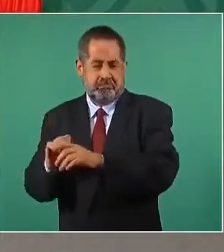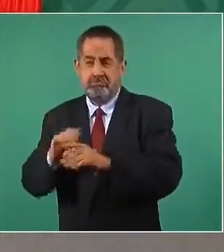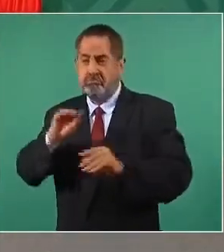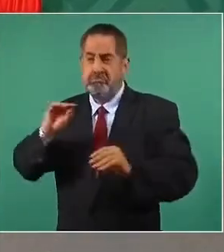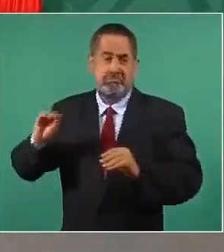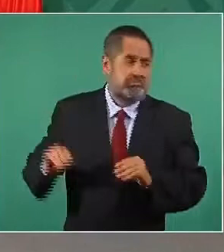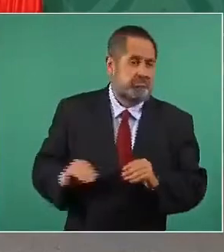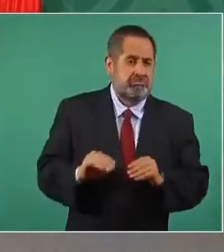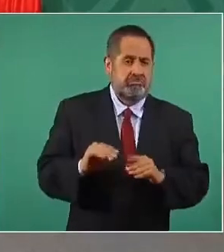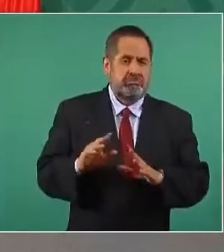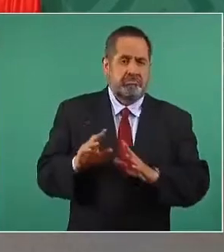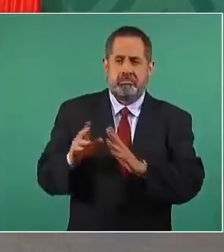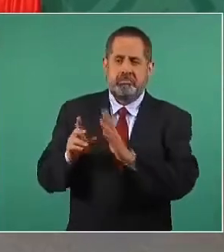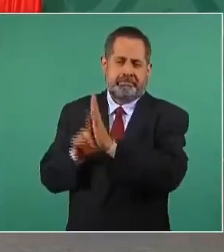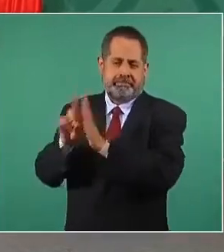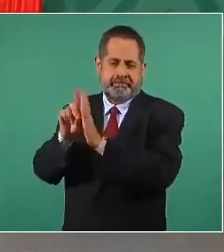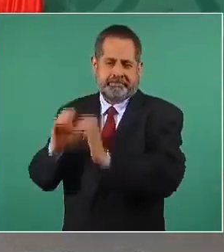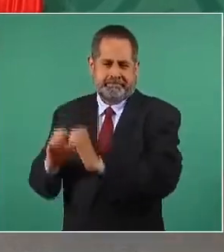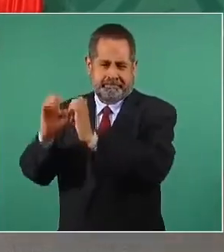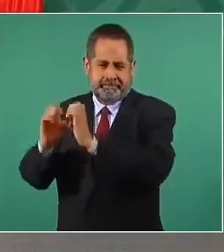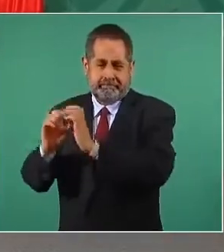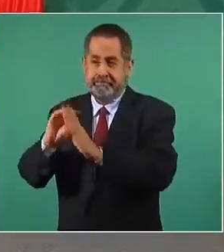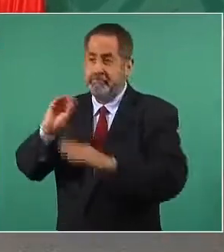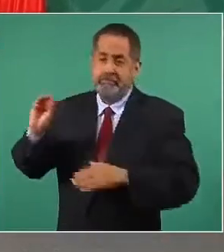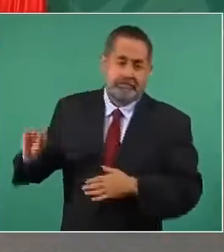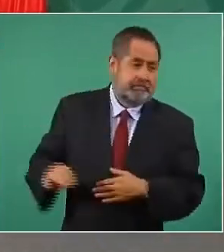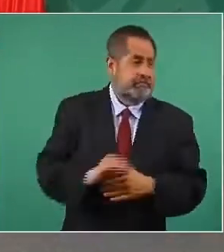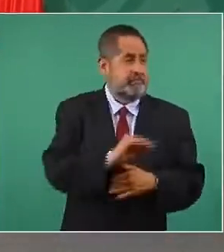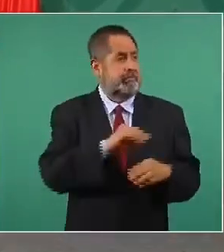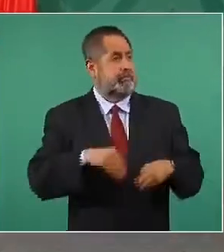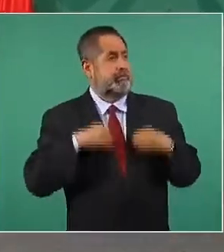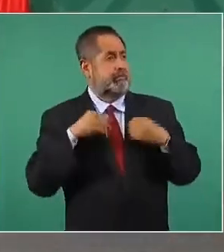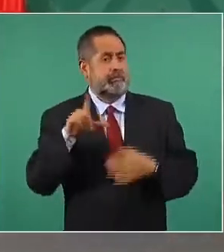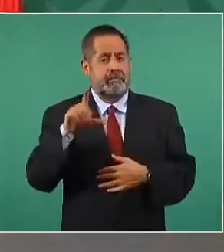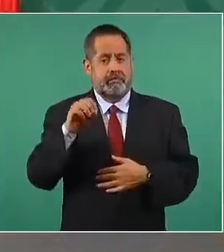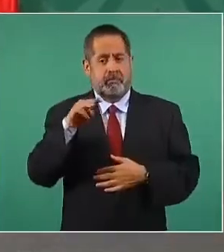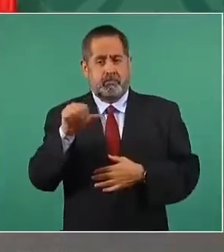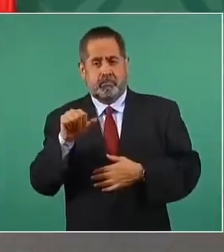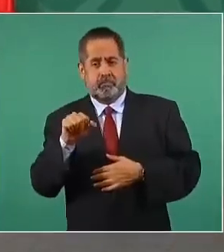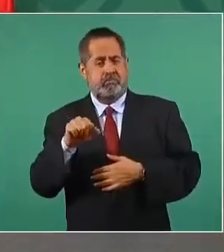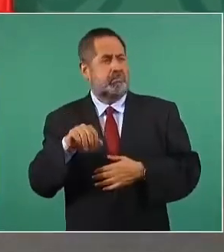una unidad habitacional, me voy a vivir a Las Lomas,